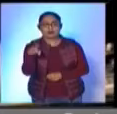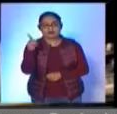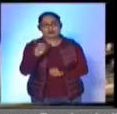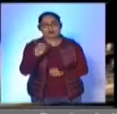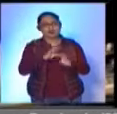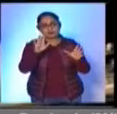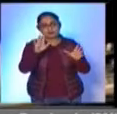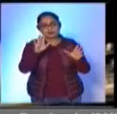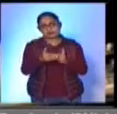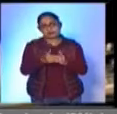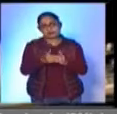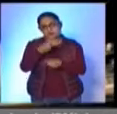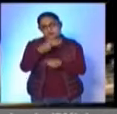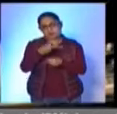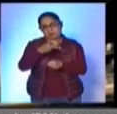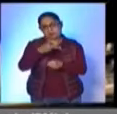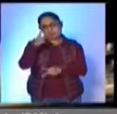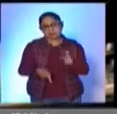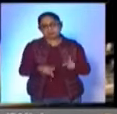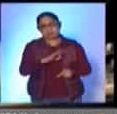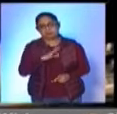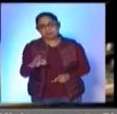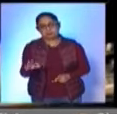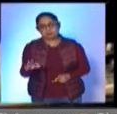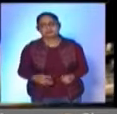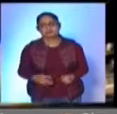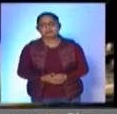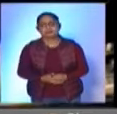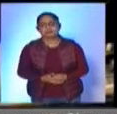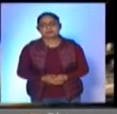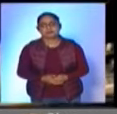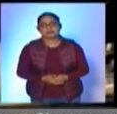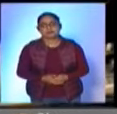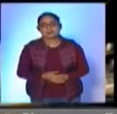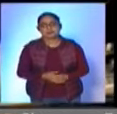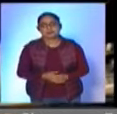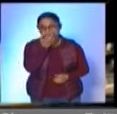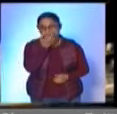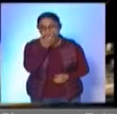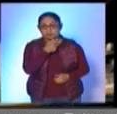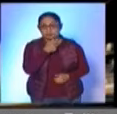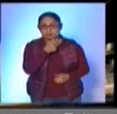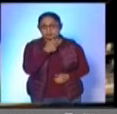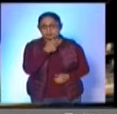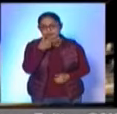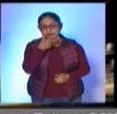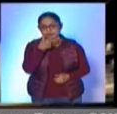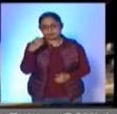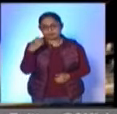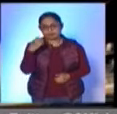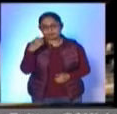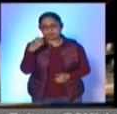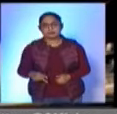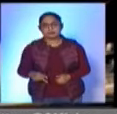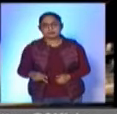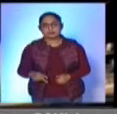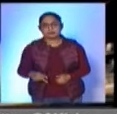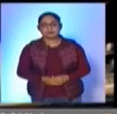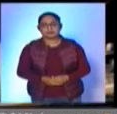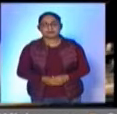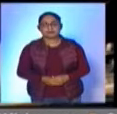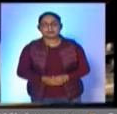segunda temporada. Guadalupe Becerril, SM Noticias. Matamos a niños sanos.